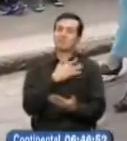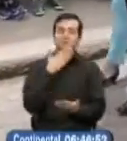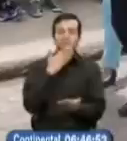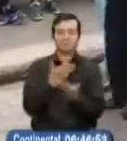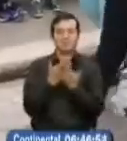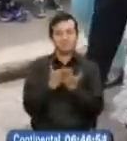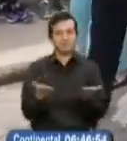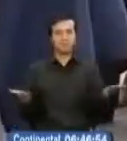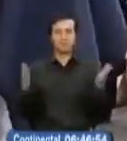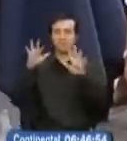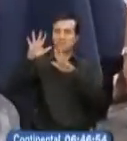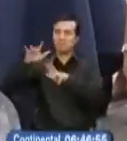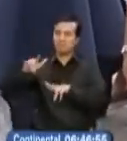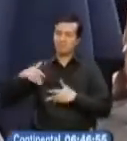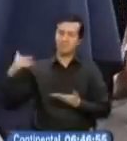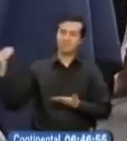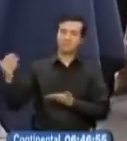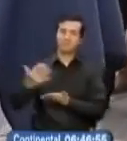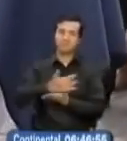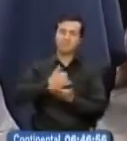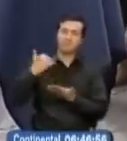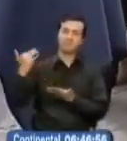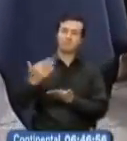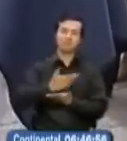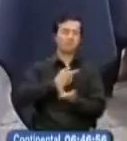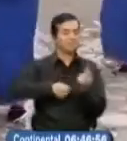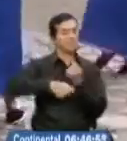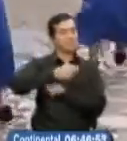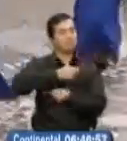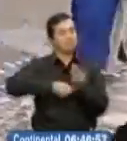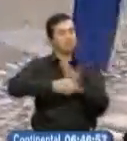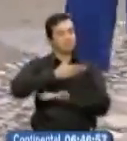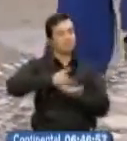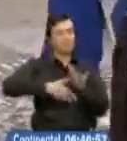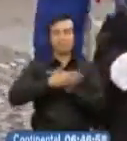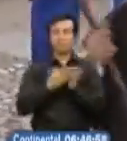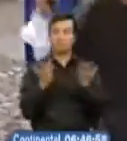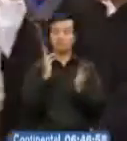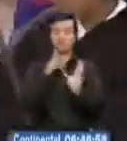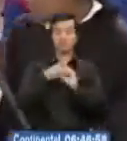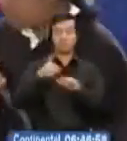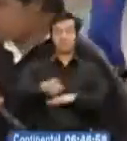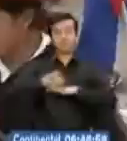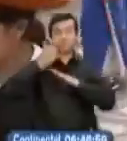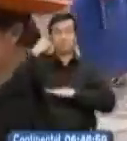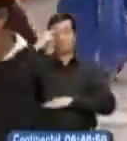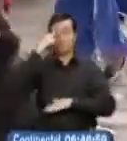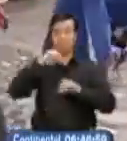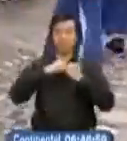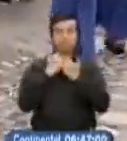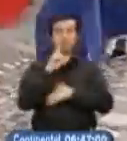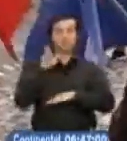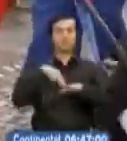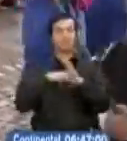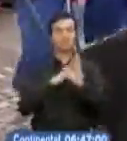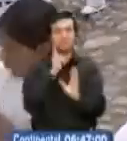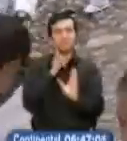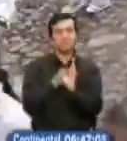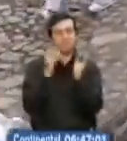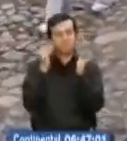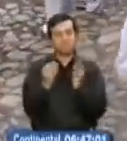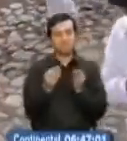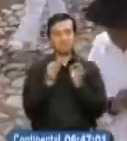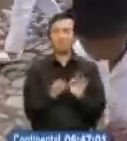compartir los productos que cada año obsequia la tierra. El evento tuvo la presencia de autoridades del gobierno y de la Asamblea Nacional, quienes destacaron